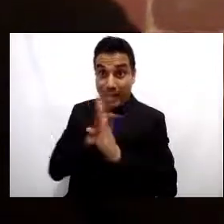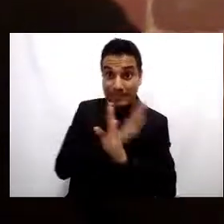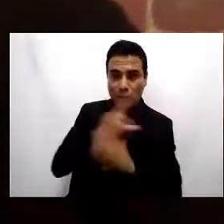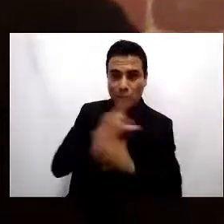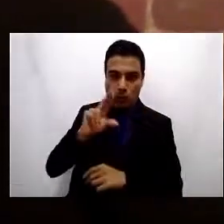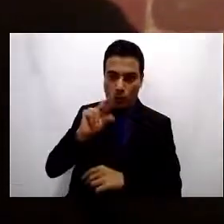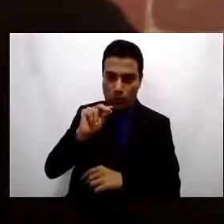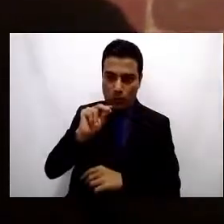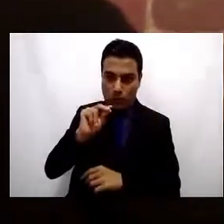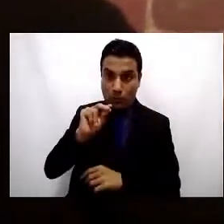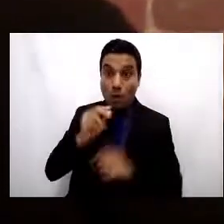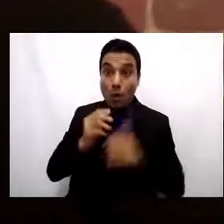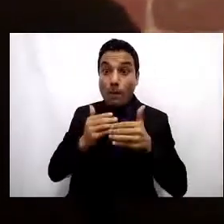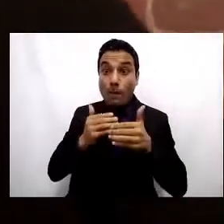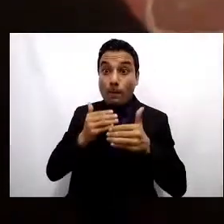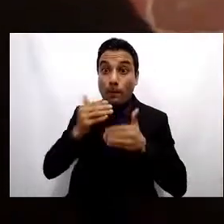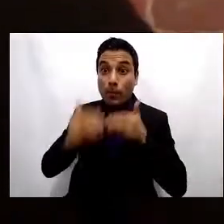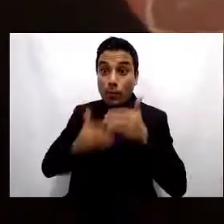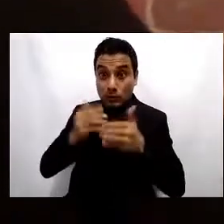resultado de ese proceso creador.